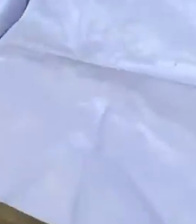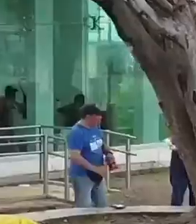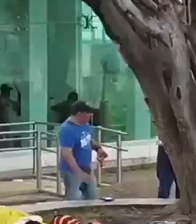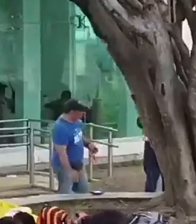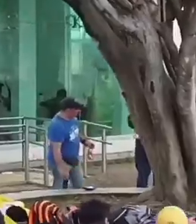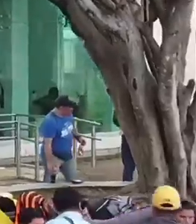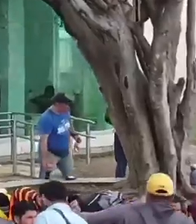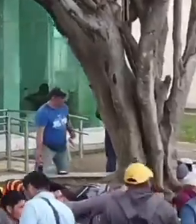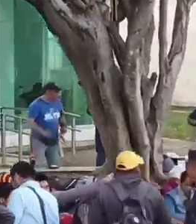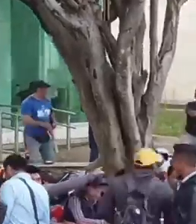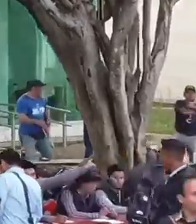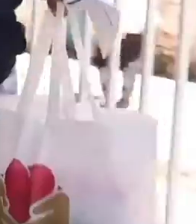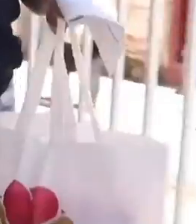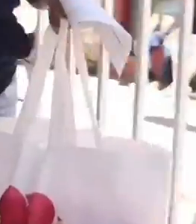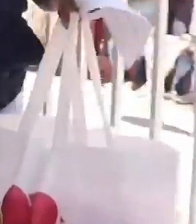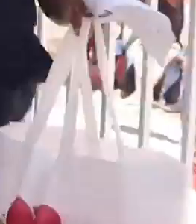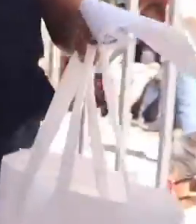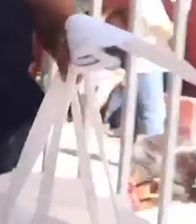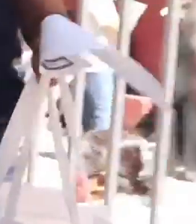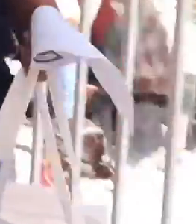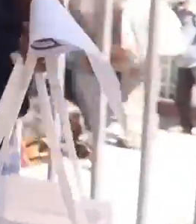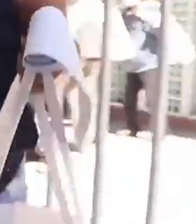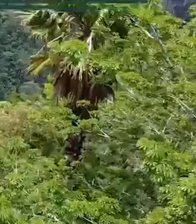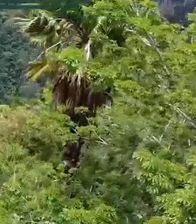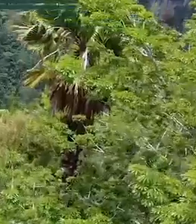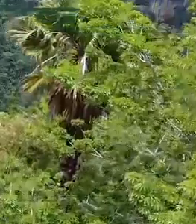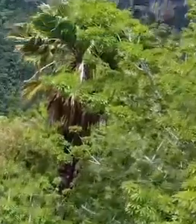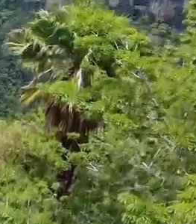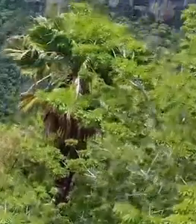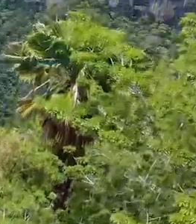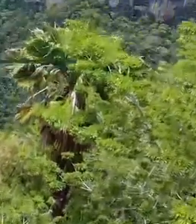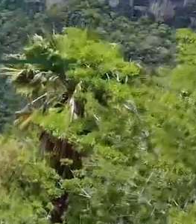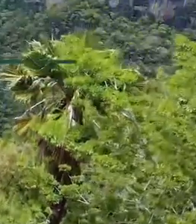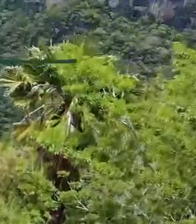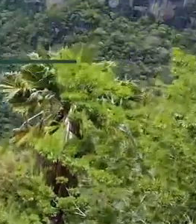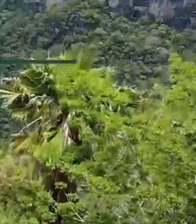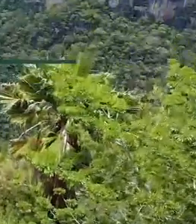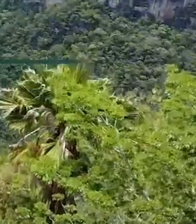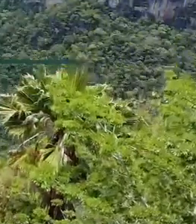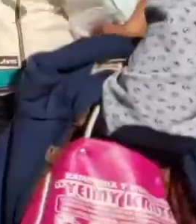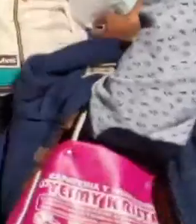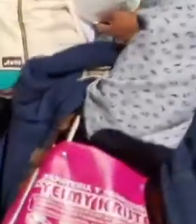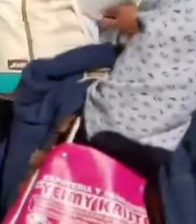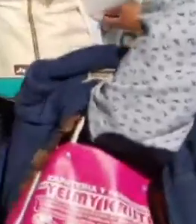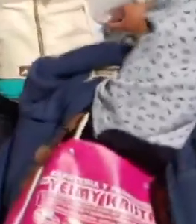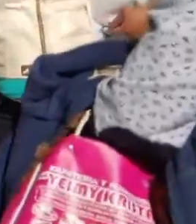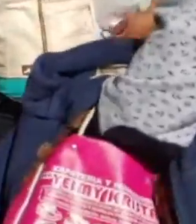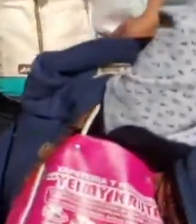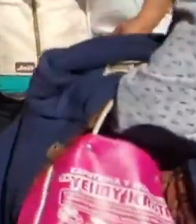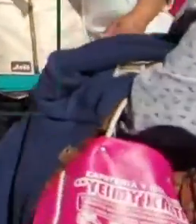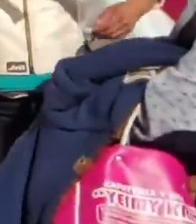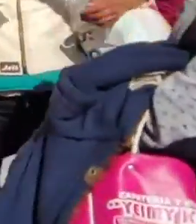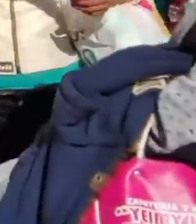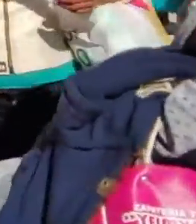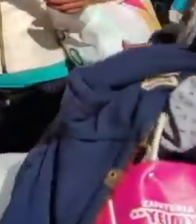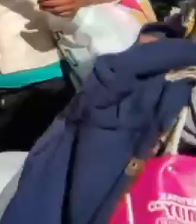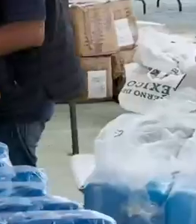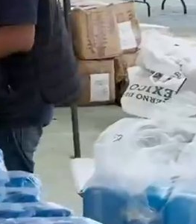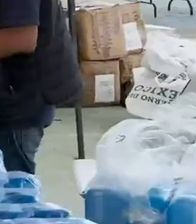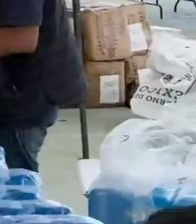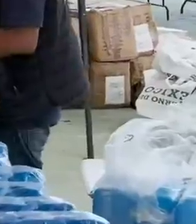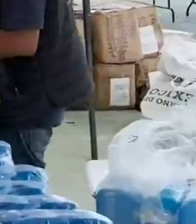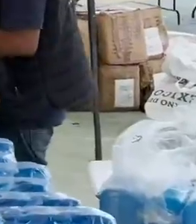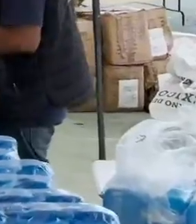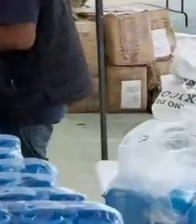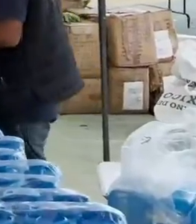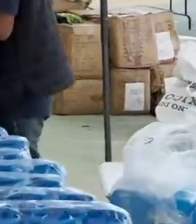de 26 mil familias apoyadas. La cuarta parada es Chiapas. Hasta hoy se ha beneficiado a 57